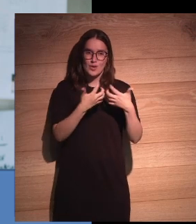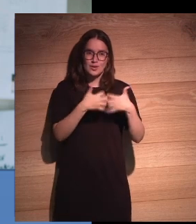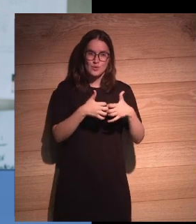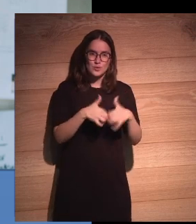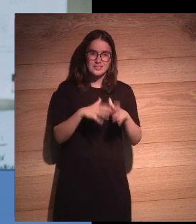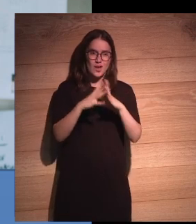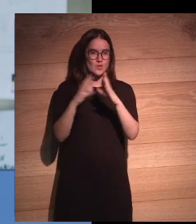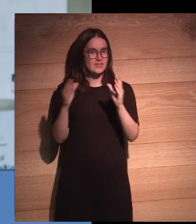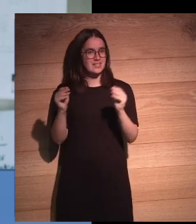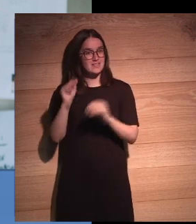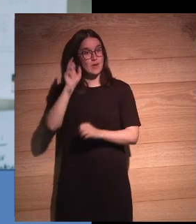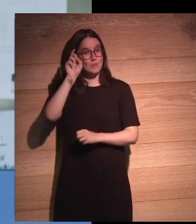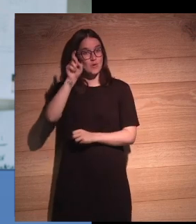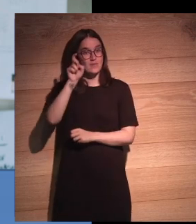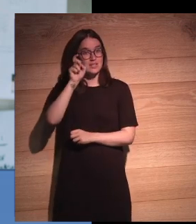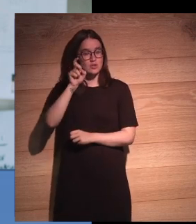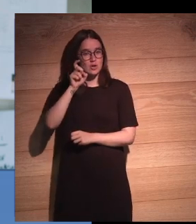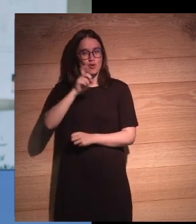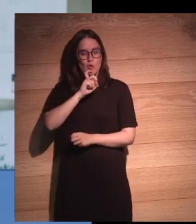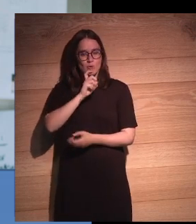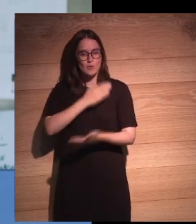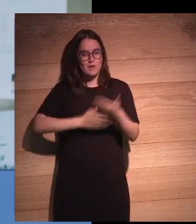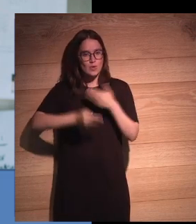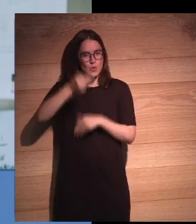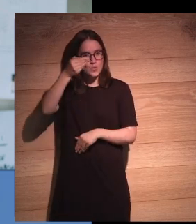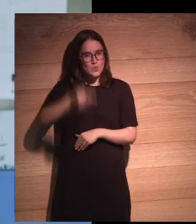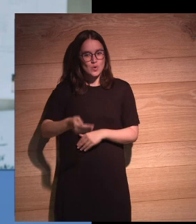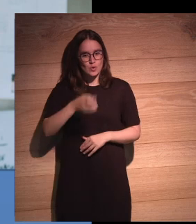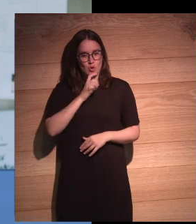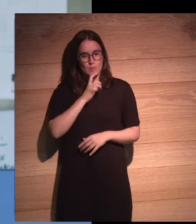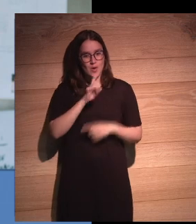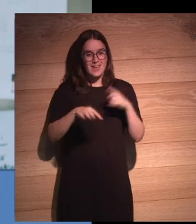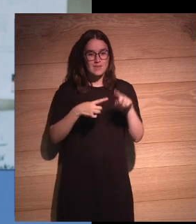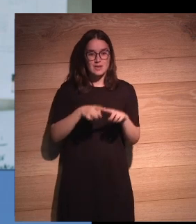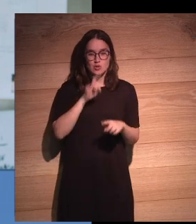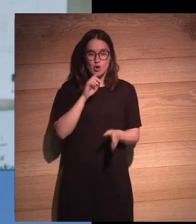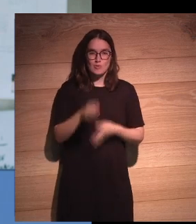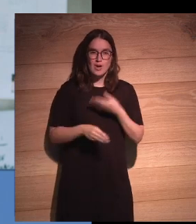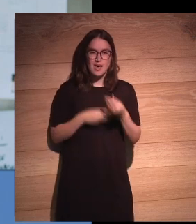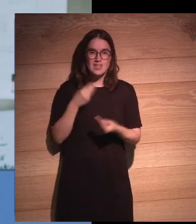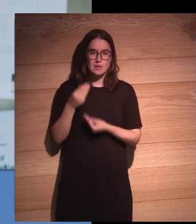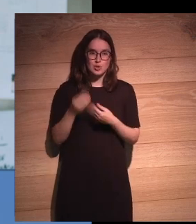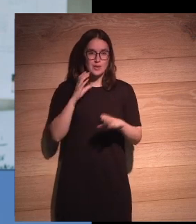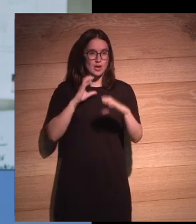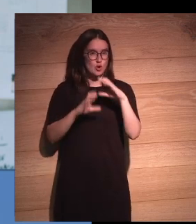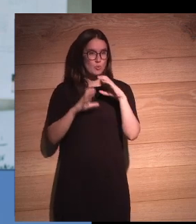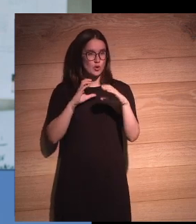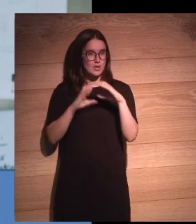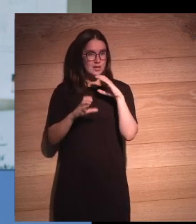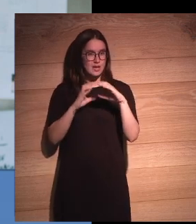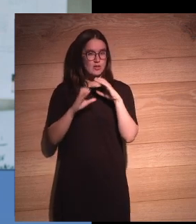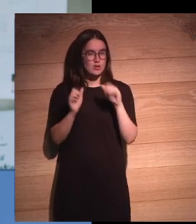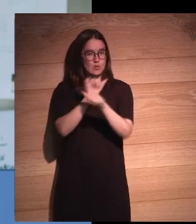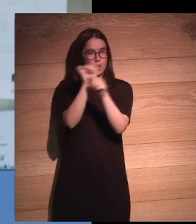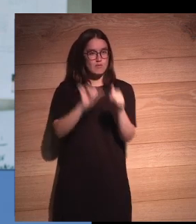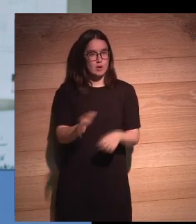industria, universidad, docentes es realmente significativa? Y no solo eso, ¿cómo hacemos que se comunique de una